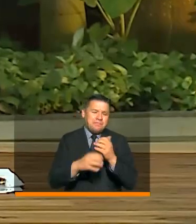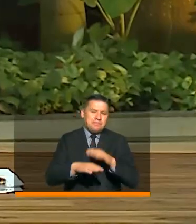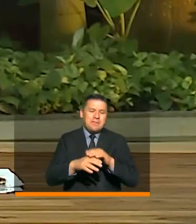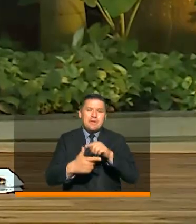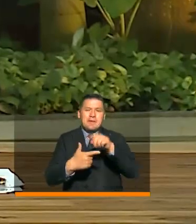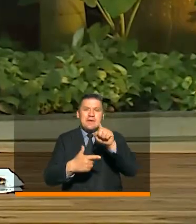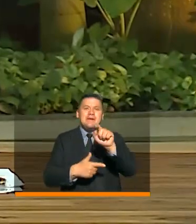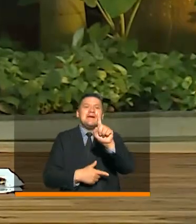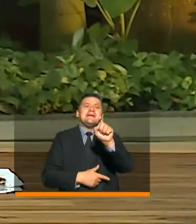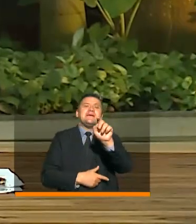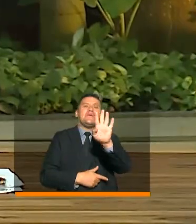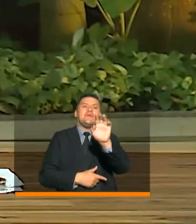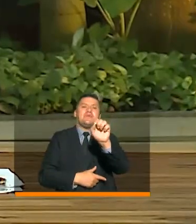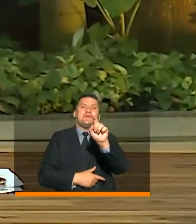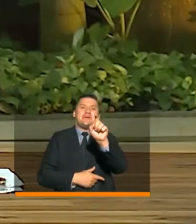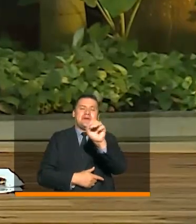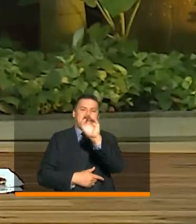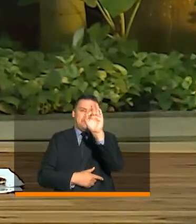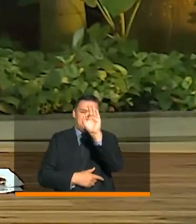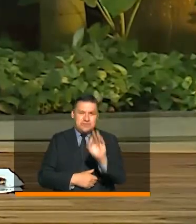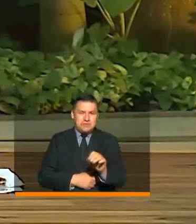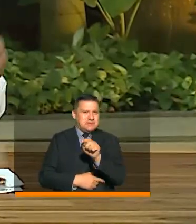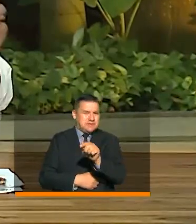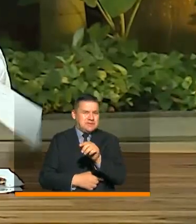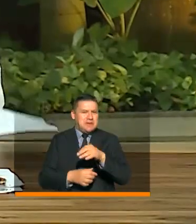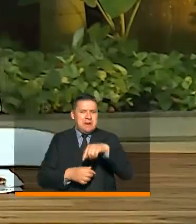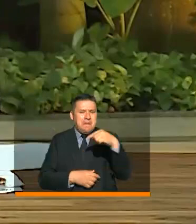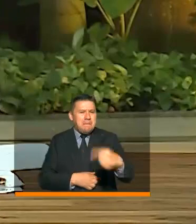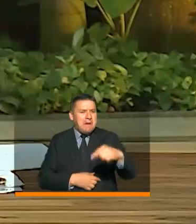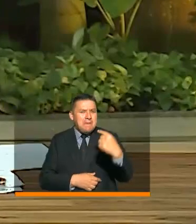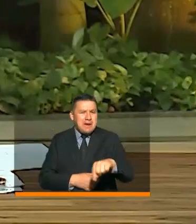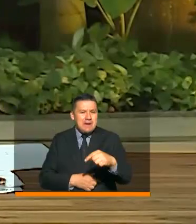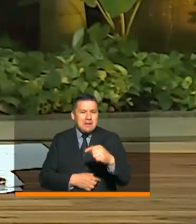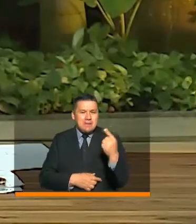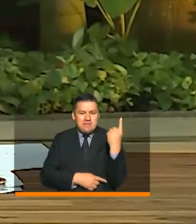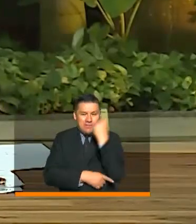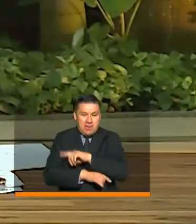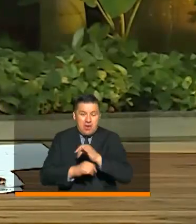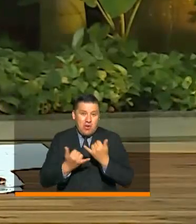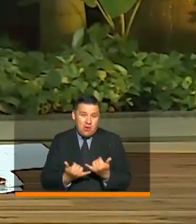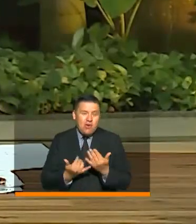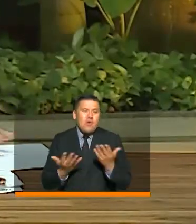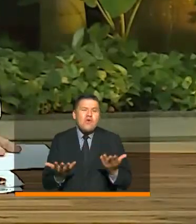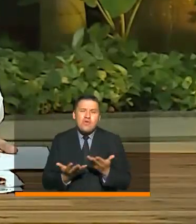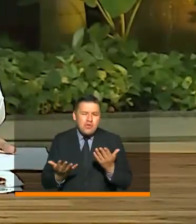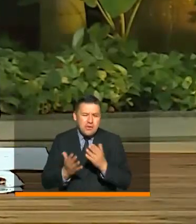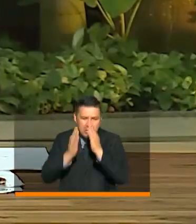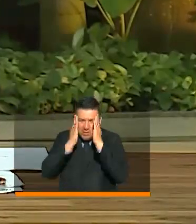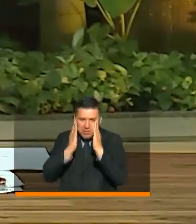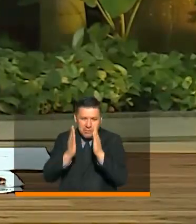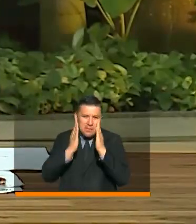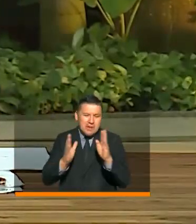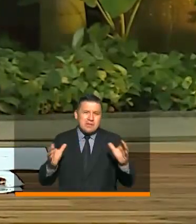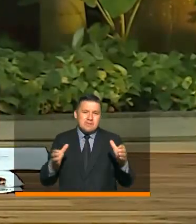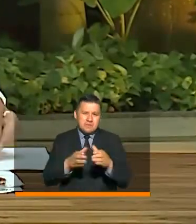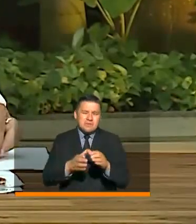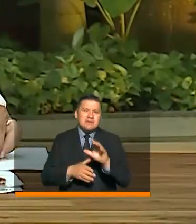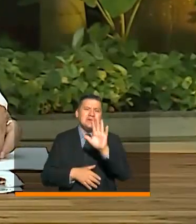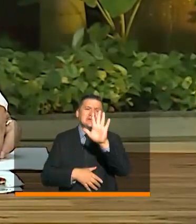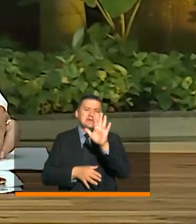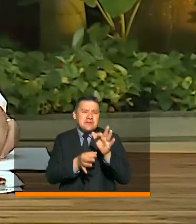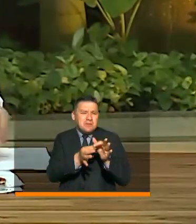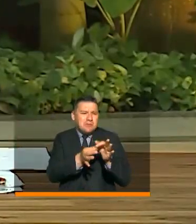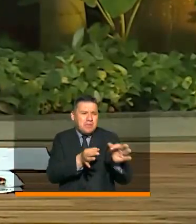el 64.6% de estos incidentes fatales del día de hoy estuvieron concentrados en